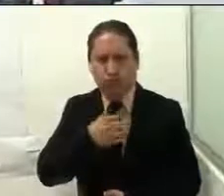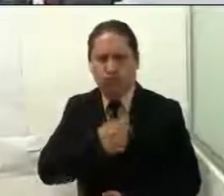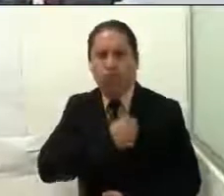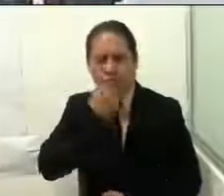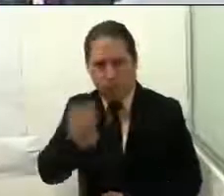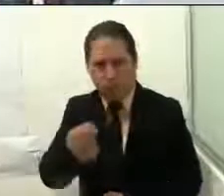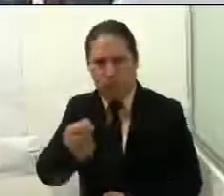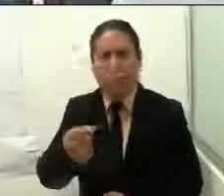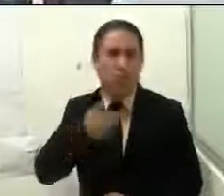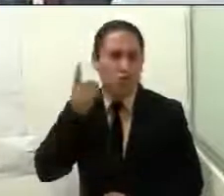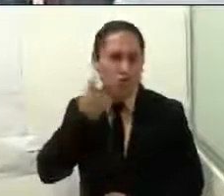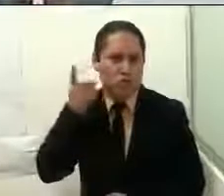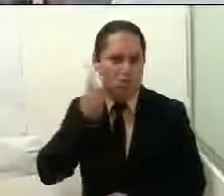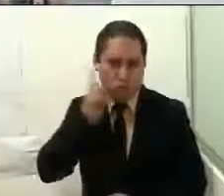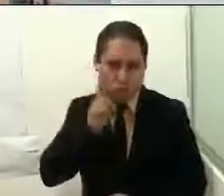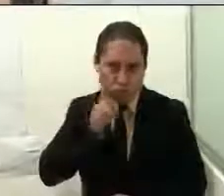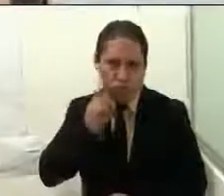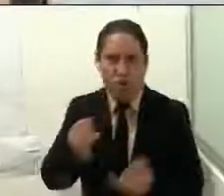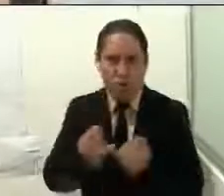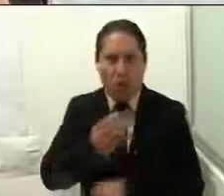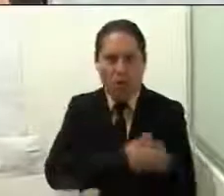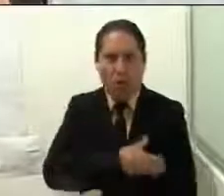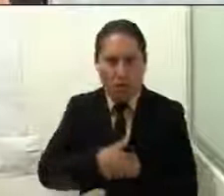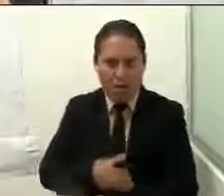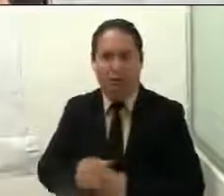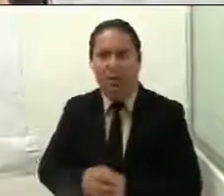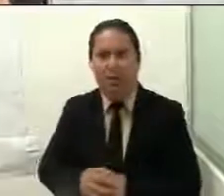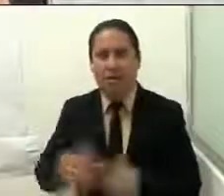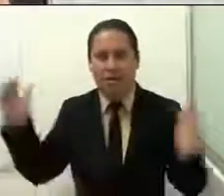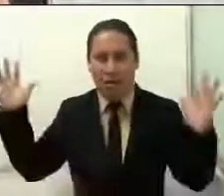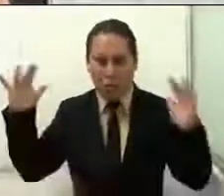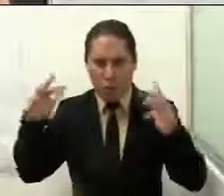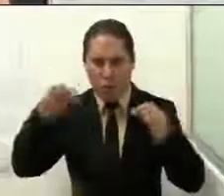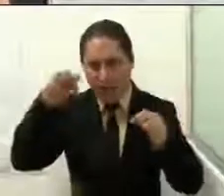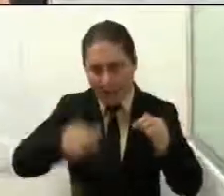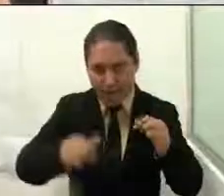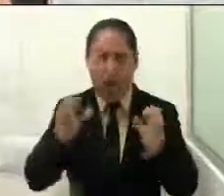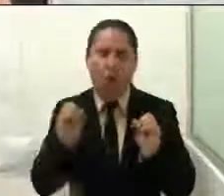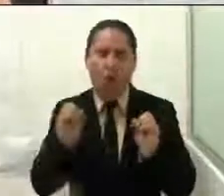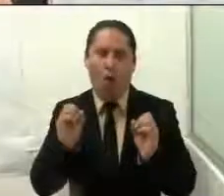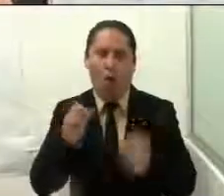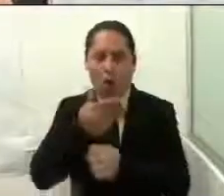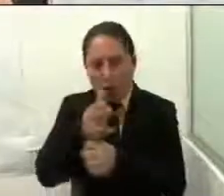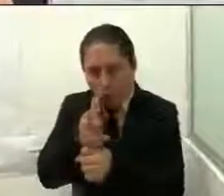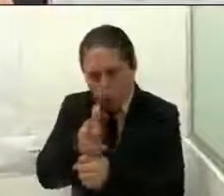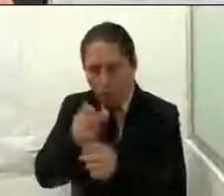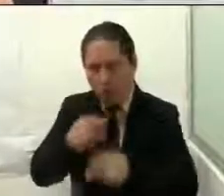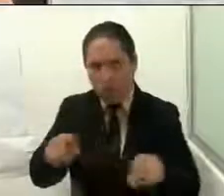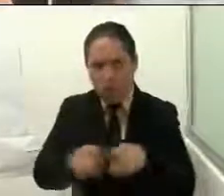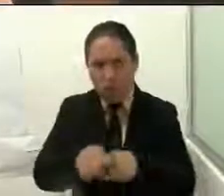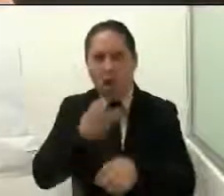diputados así como a las personas que de manera presencial y virtual a través de los medios de comunicación nos